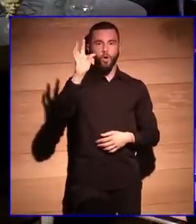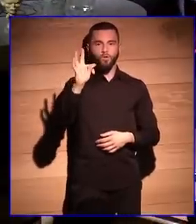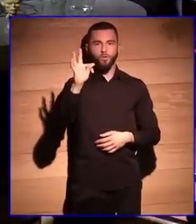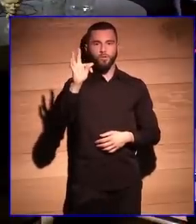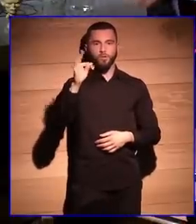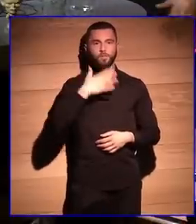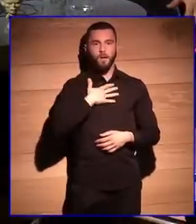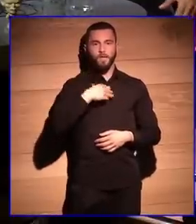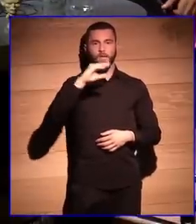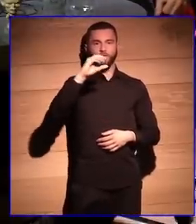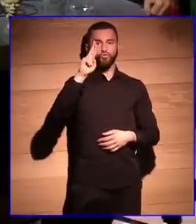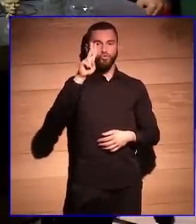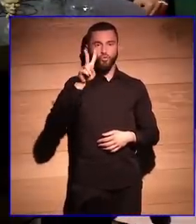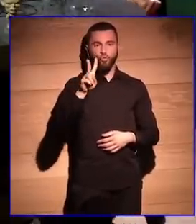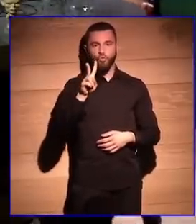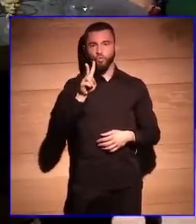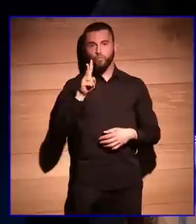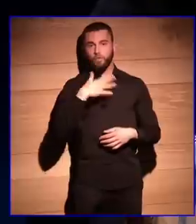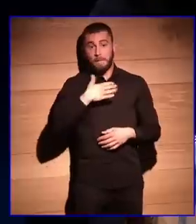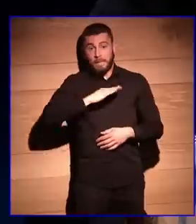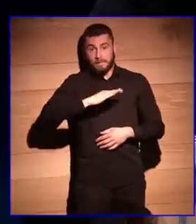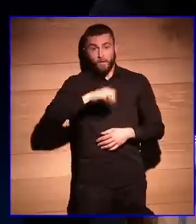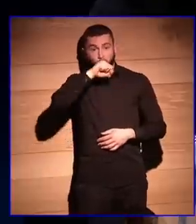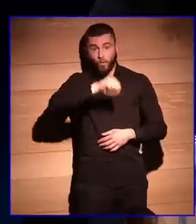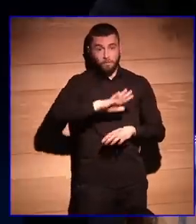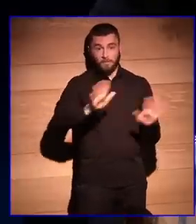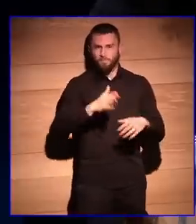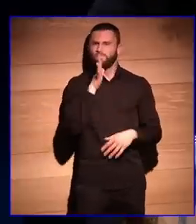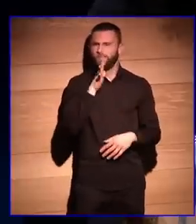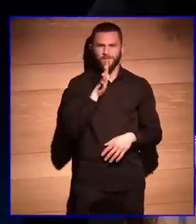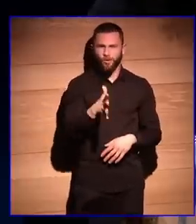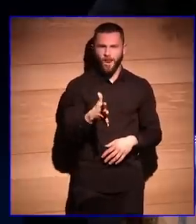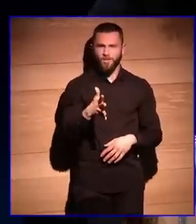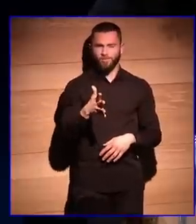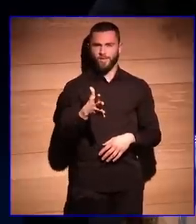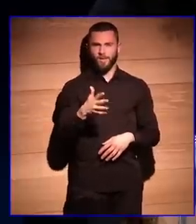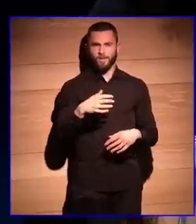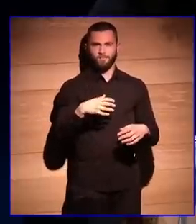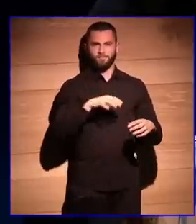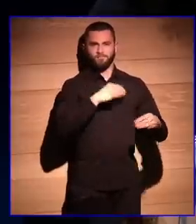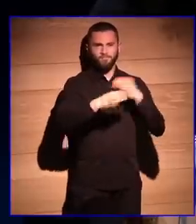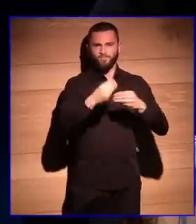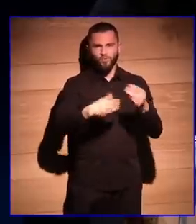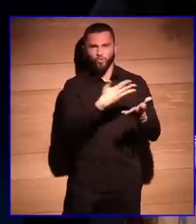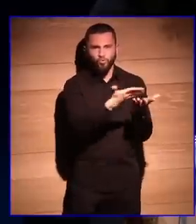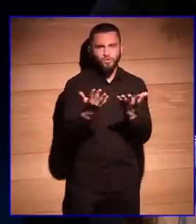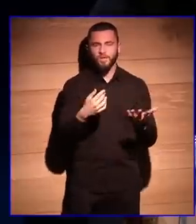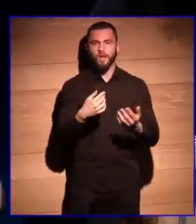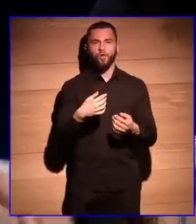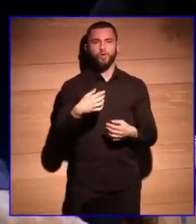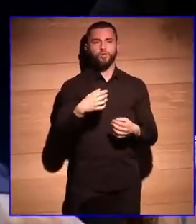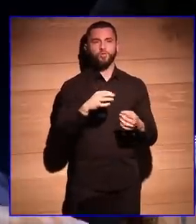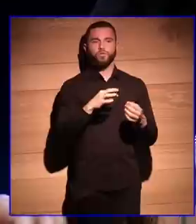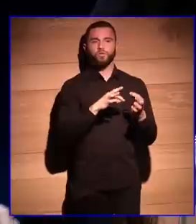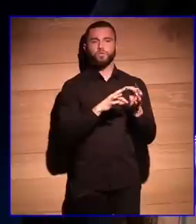Krug, es mi villano favorito. O sea, es algo impresionante. O sea, las andanzas. Tenía los gemeres amarillos. Los gemeres